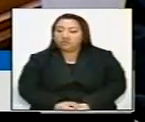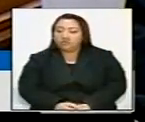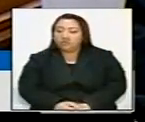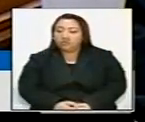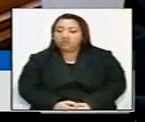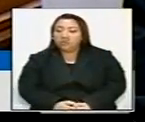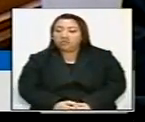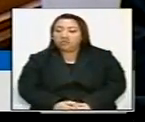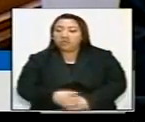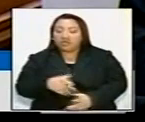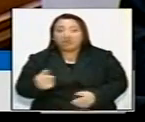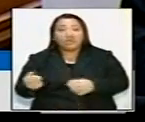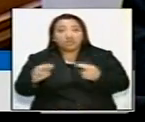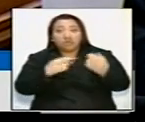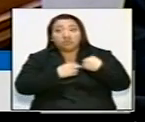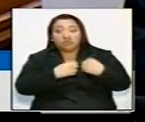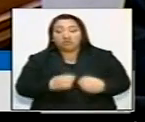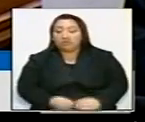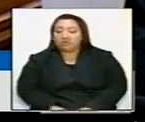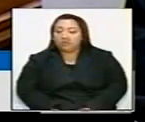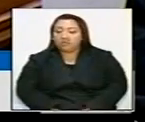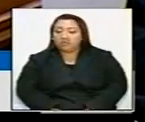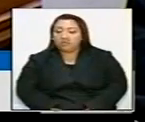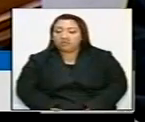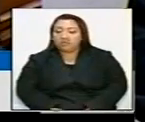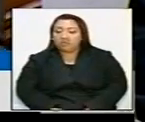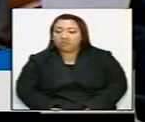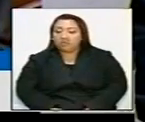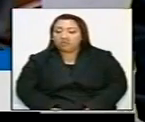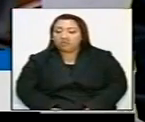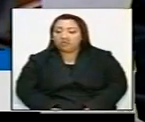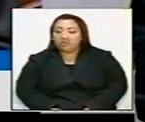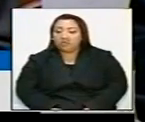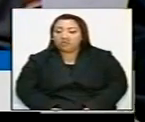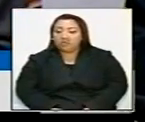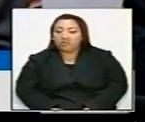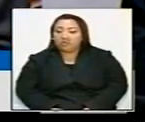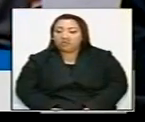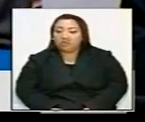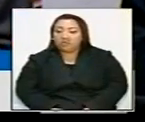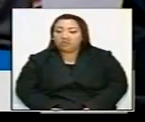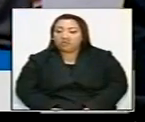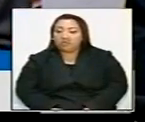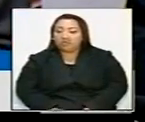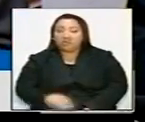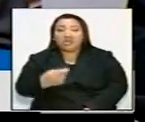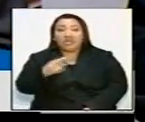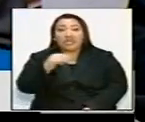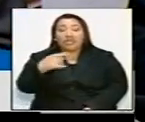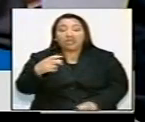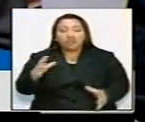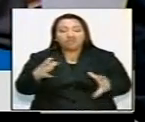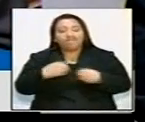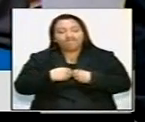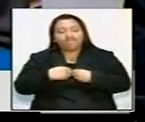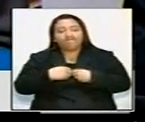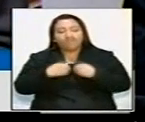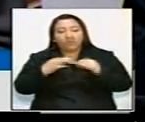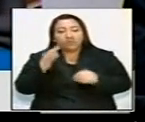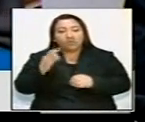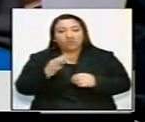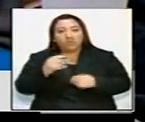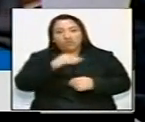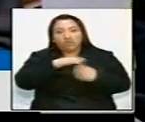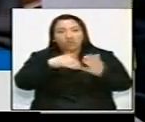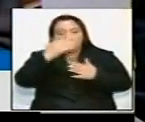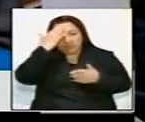ser responsables. Los riesgos es otra cosa. El riesgo lo asume el inversionista. Todo el mundo